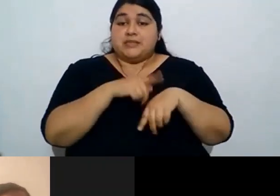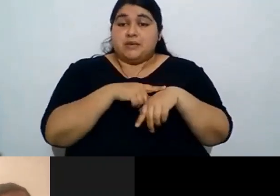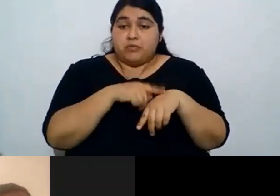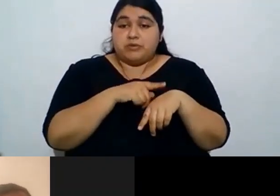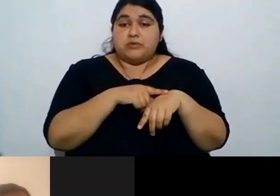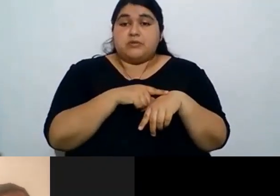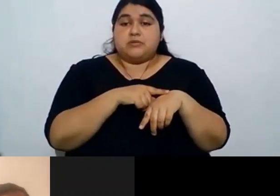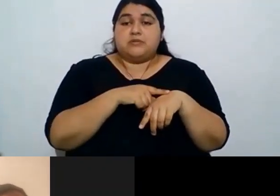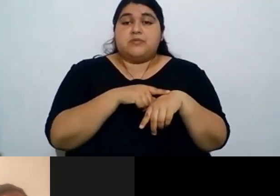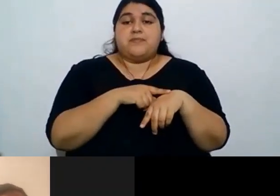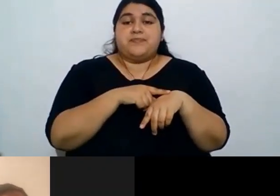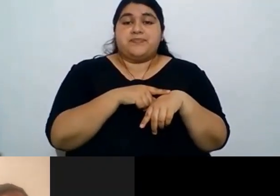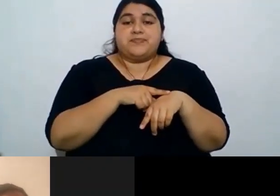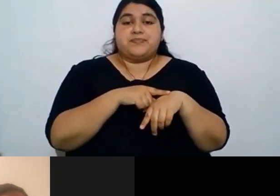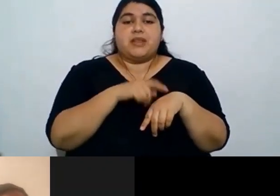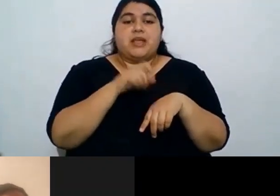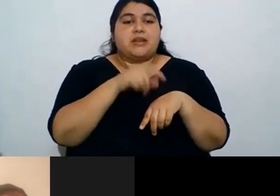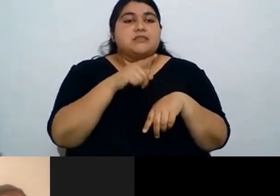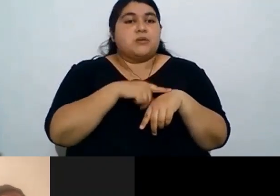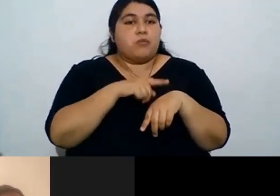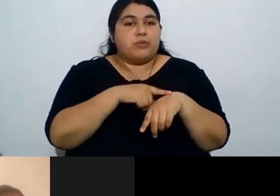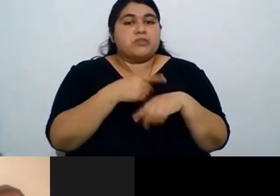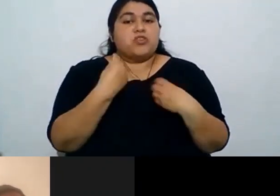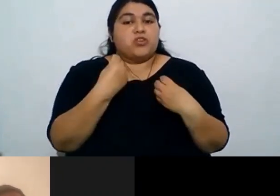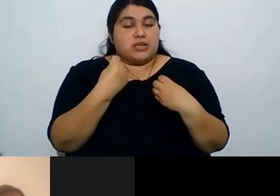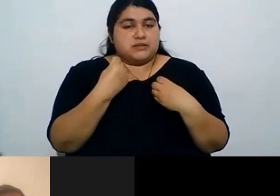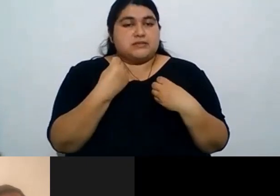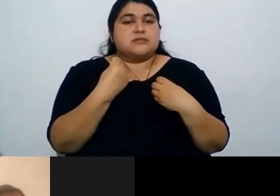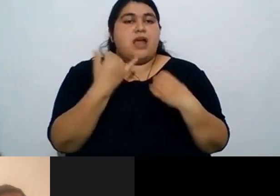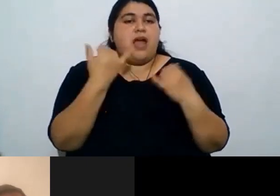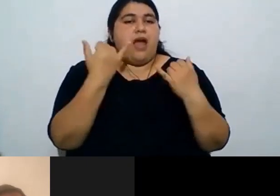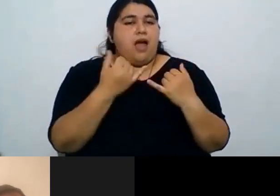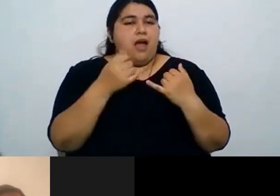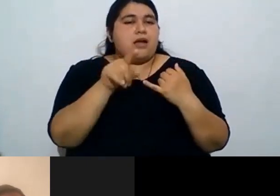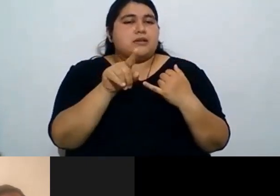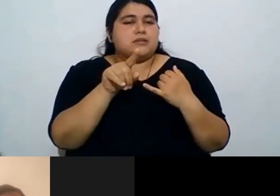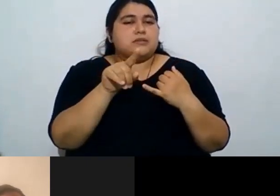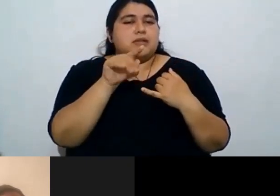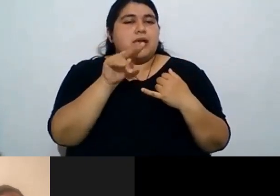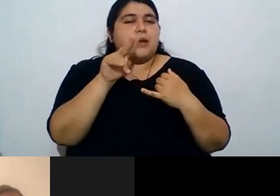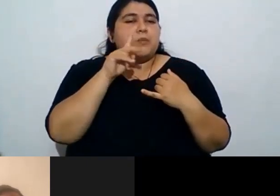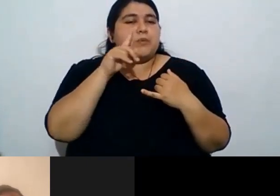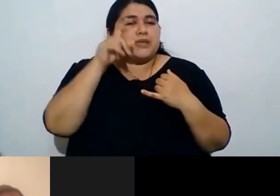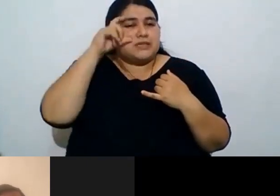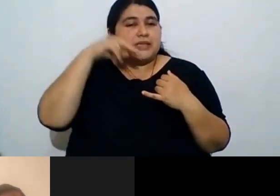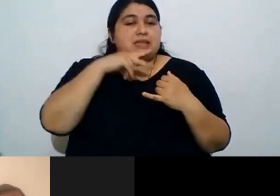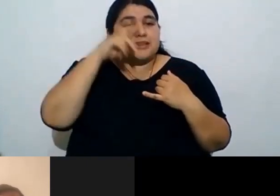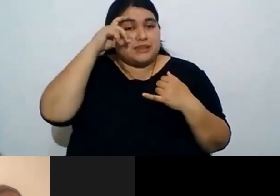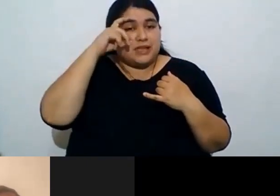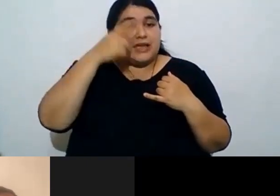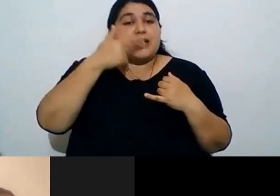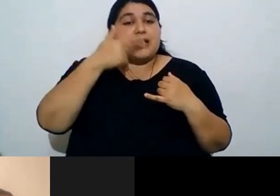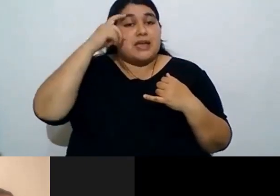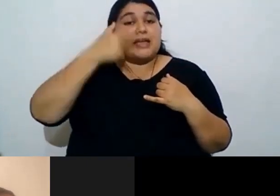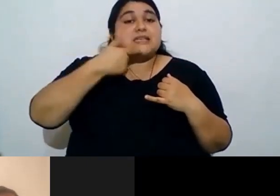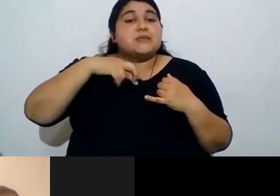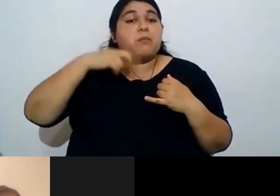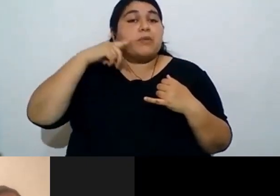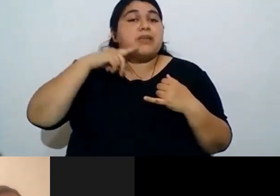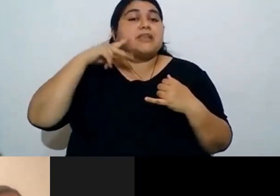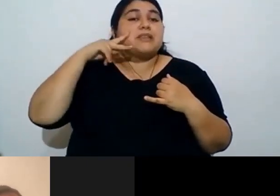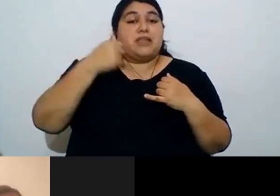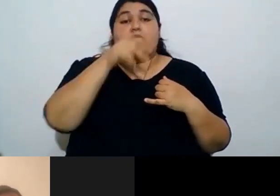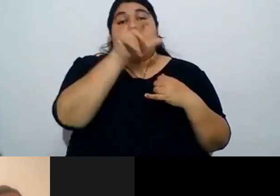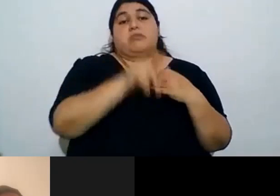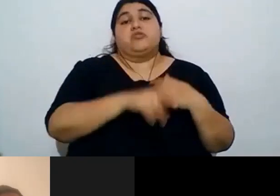perspectiva aparece una teoría de Vicente Espitia, una persona con discapacidad que ha estudiado